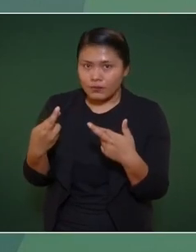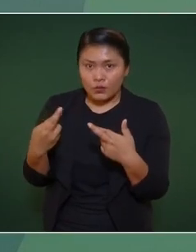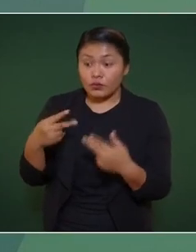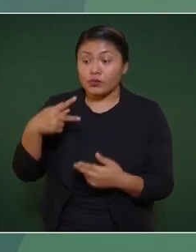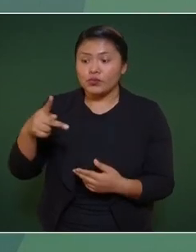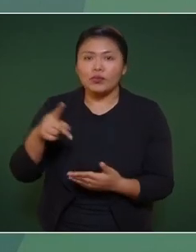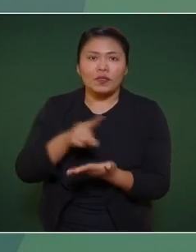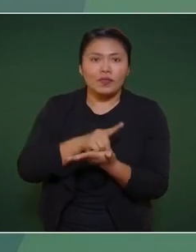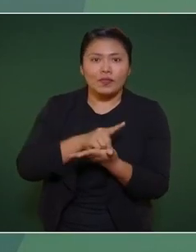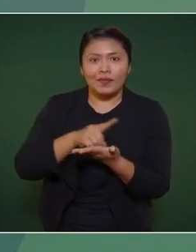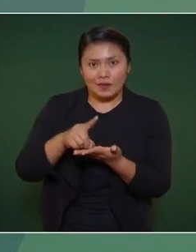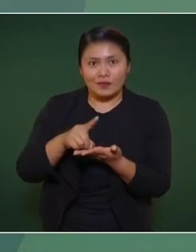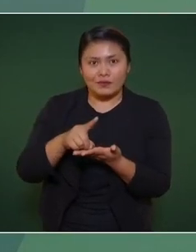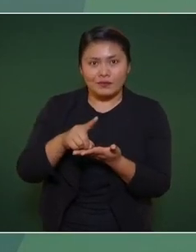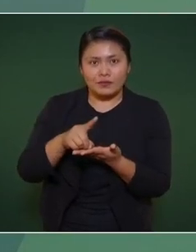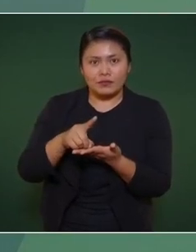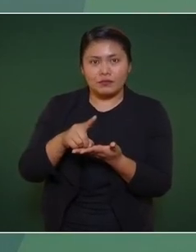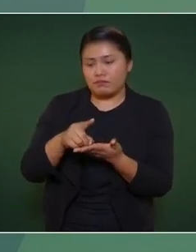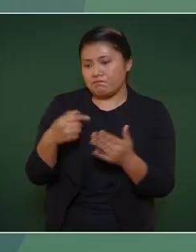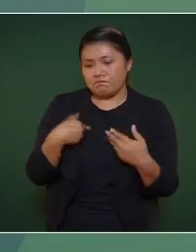dispersan de manera directa.